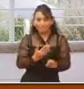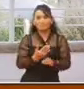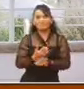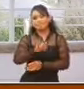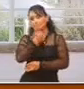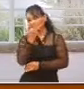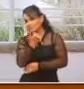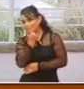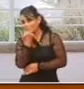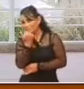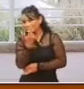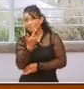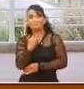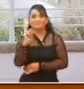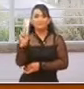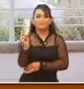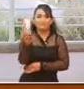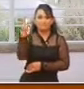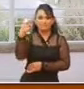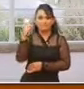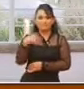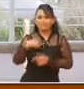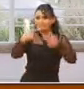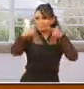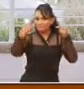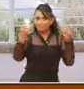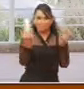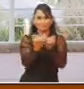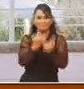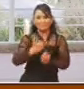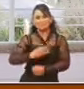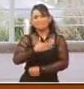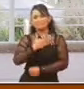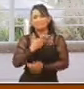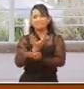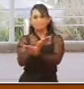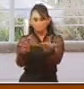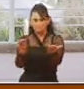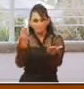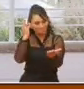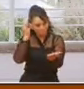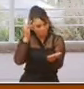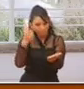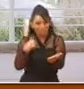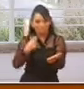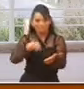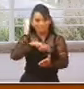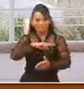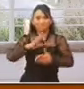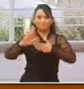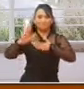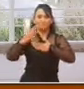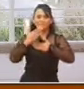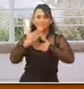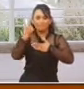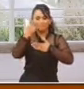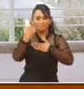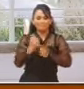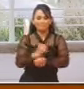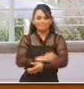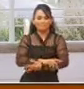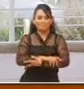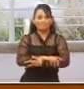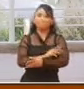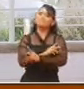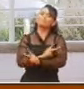estudiantes de la UAC como los egresados nos debemos a la sociedad. Y es nuestro compromiso servir a ella para consolidar una mejor realidad